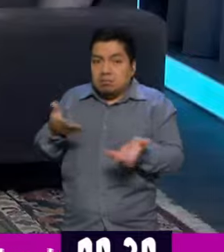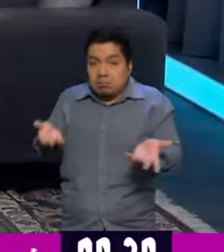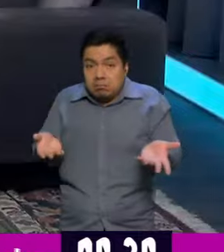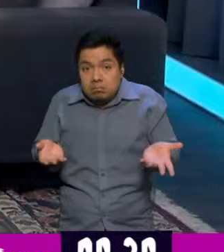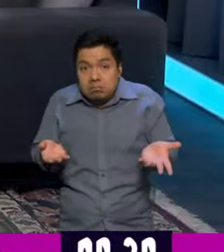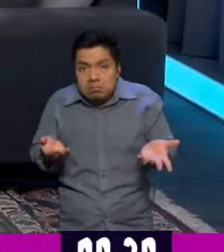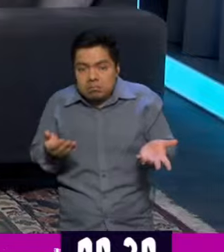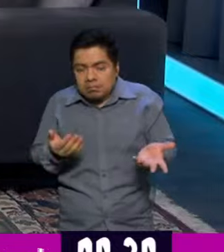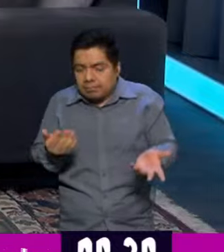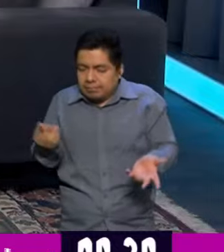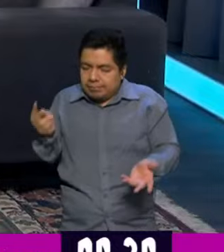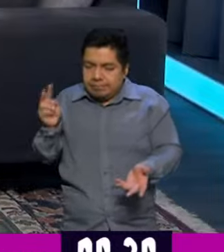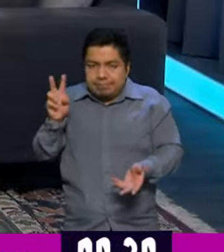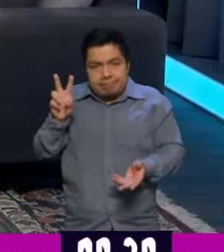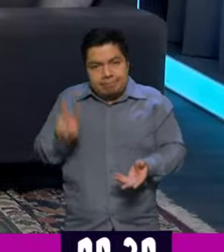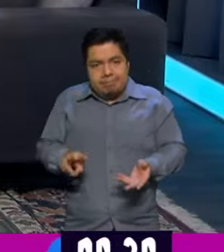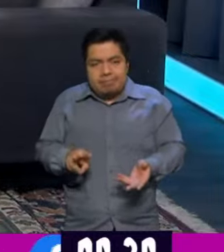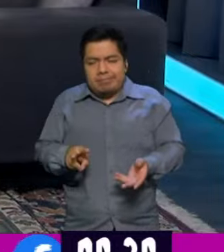es francamente...